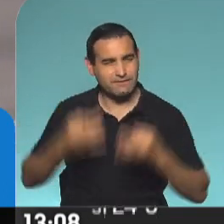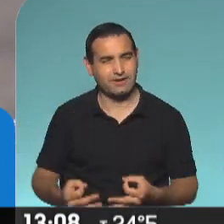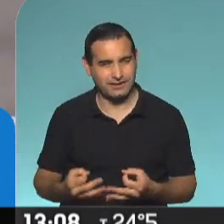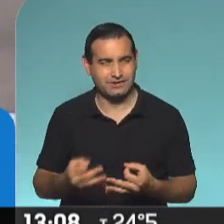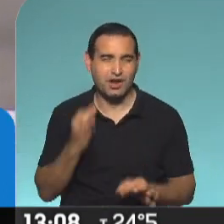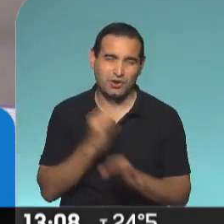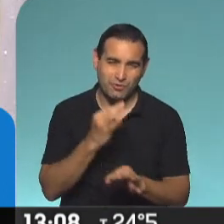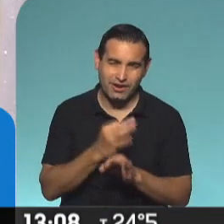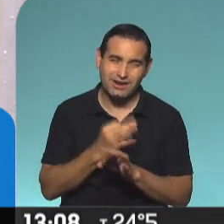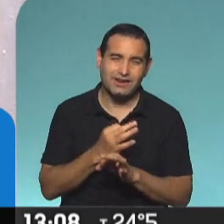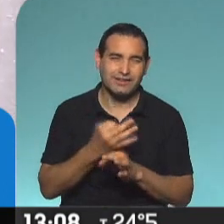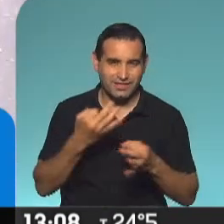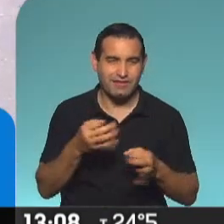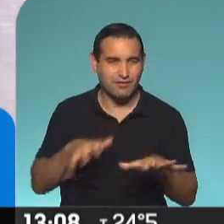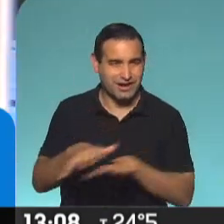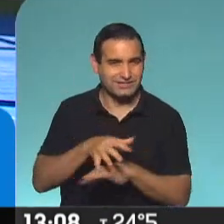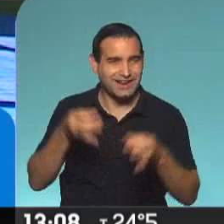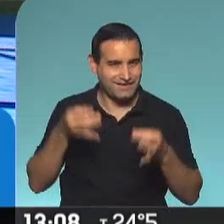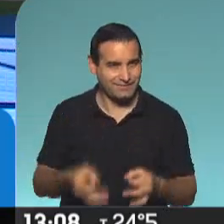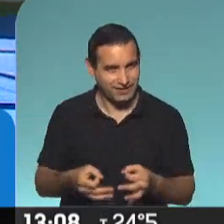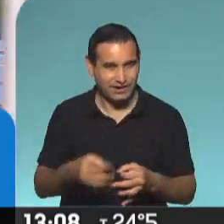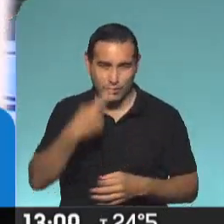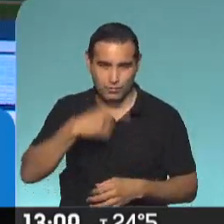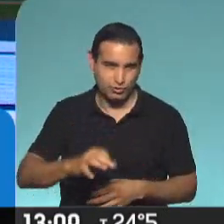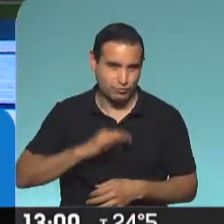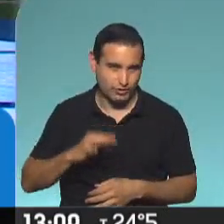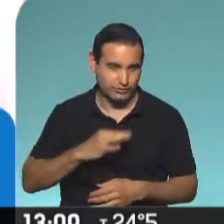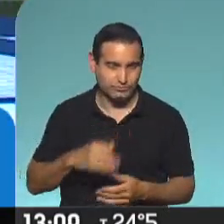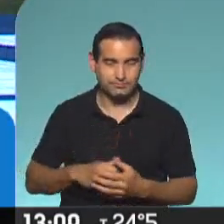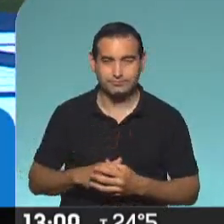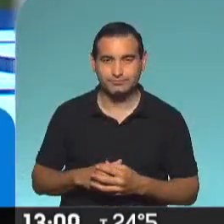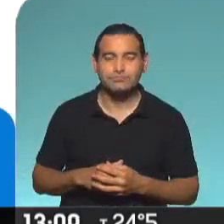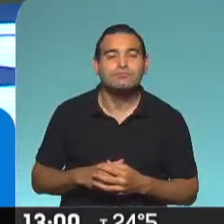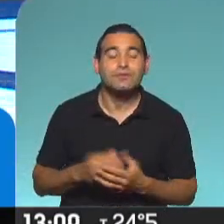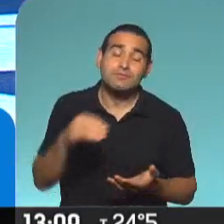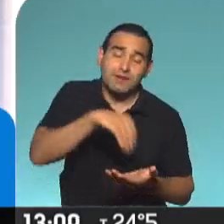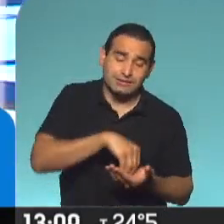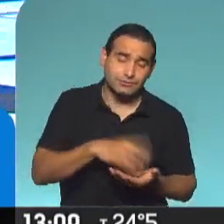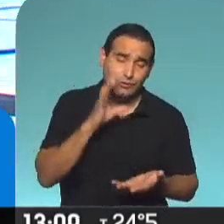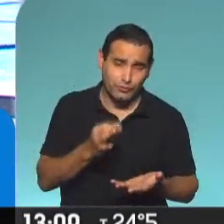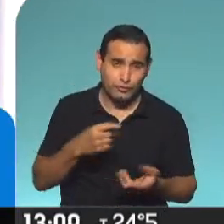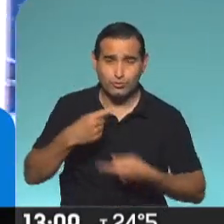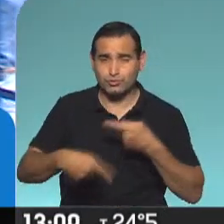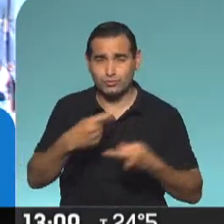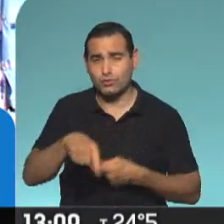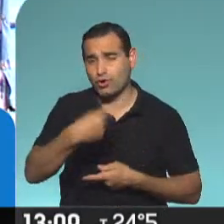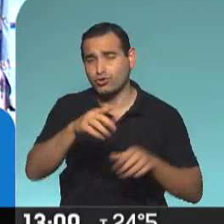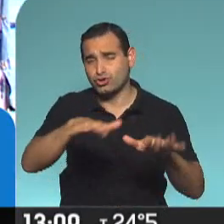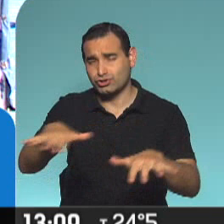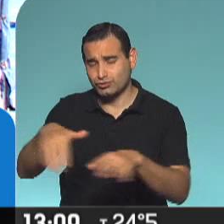la escuela y del ámbito educativo para realizarlo de manera apropiada y luego por supuesto ir avanzando con el resto de los